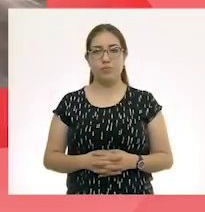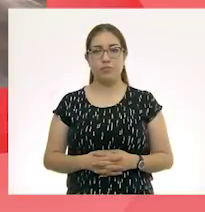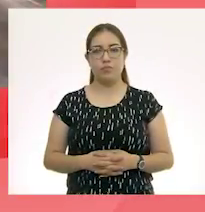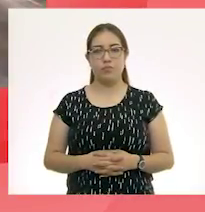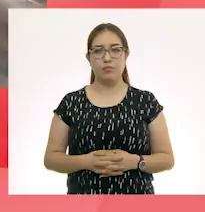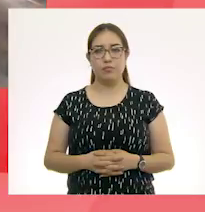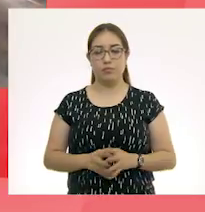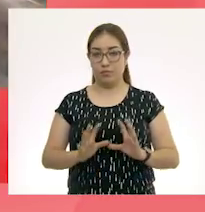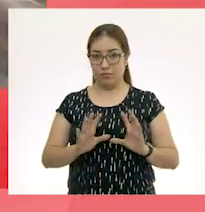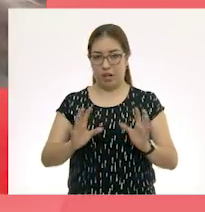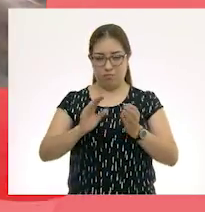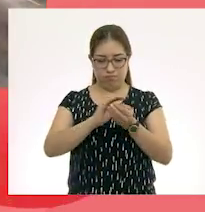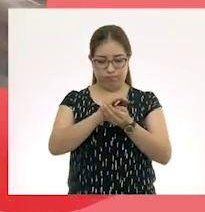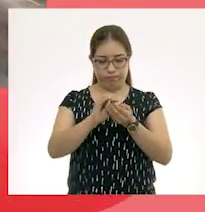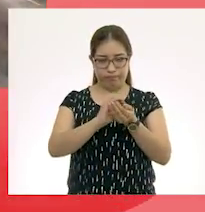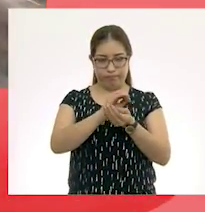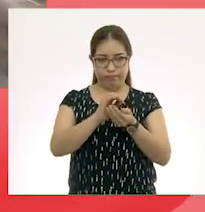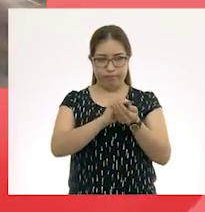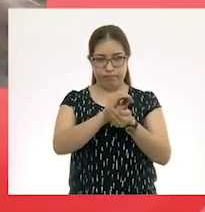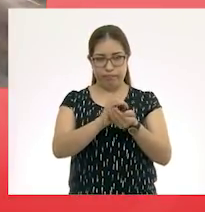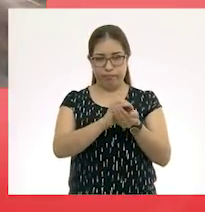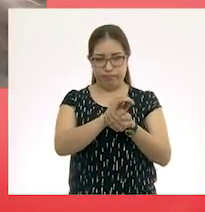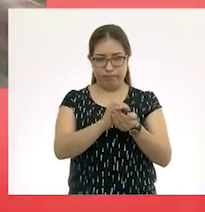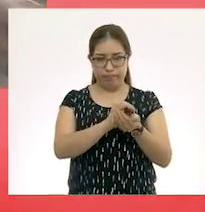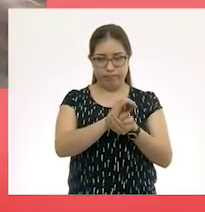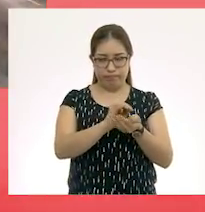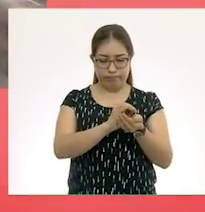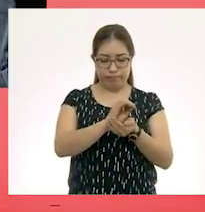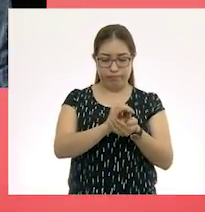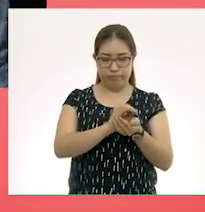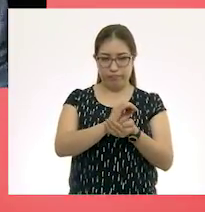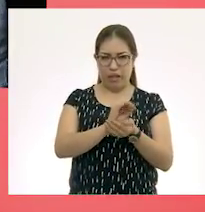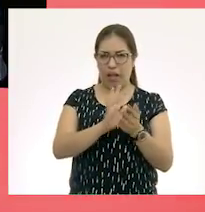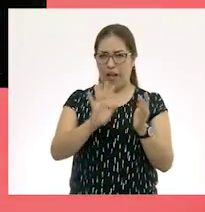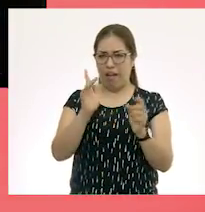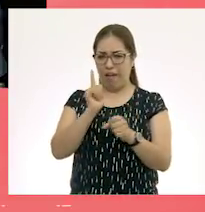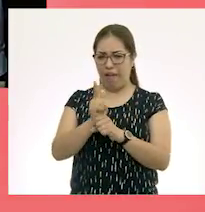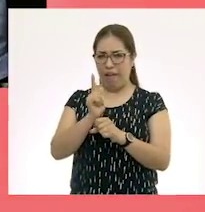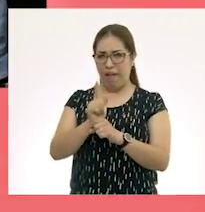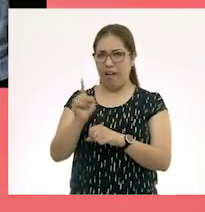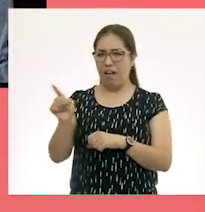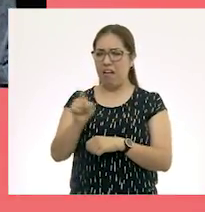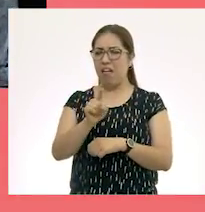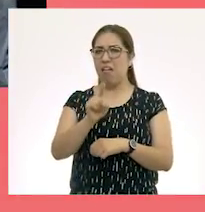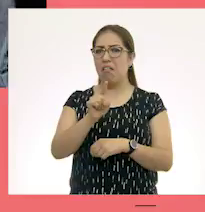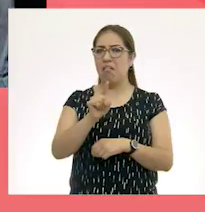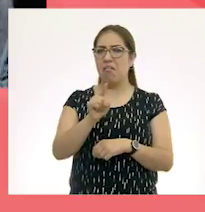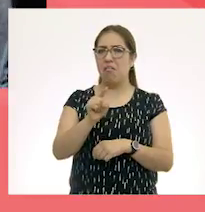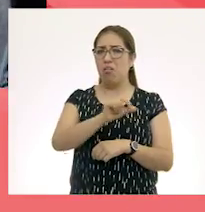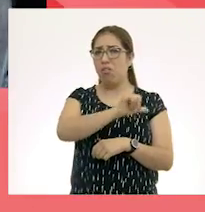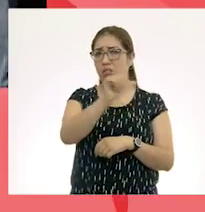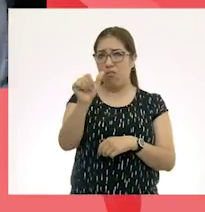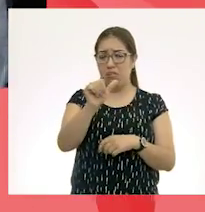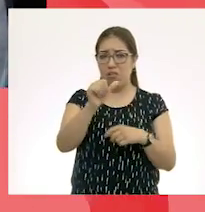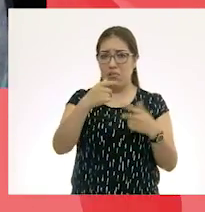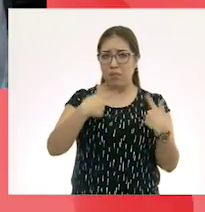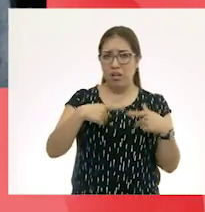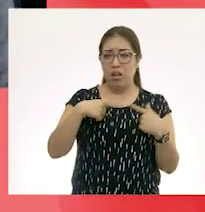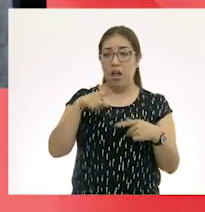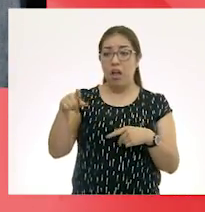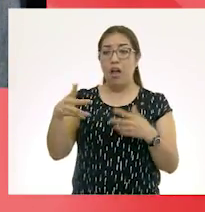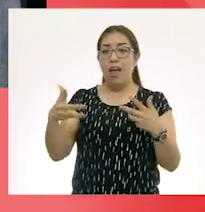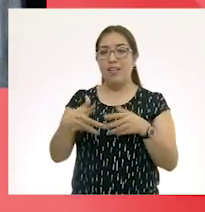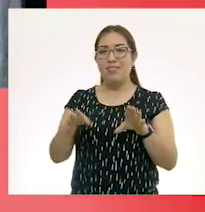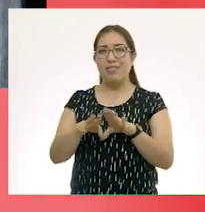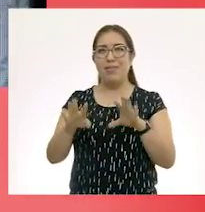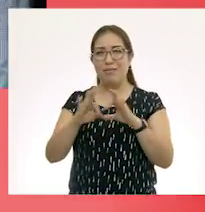Y ya que tenemos la bolita de masa, bueno, nos hemos dado cuenta que usted, a diferencia de otras personas, usted hace los alfajores con